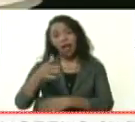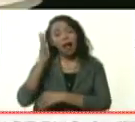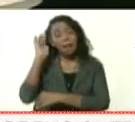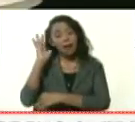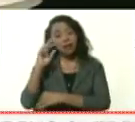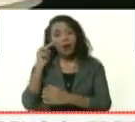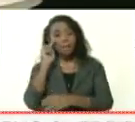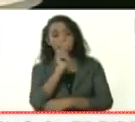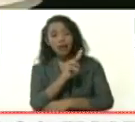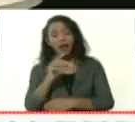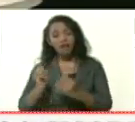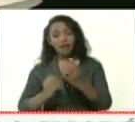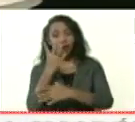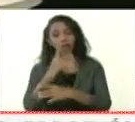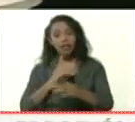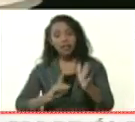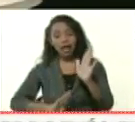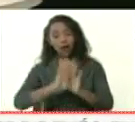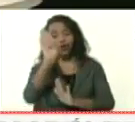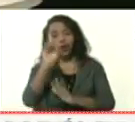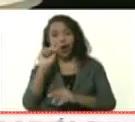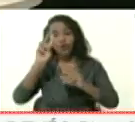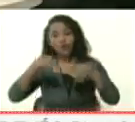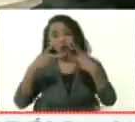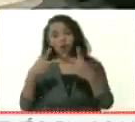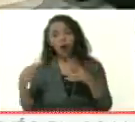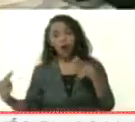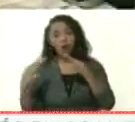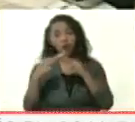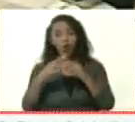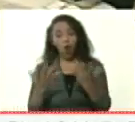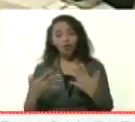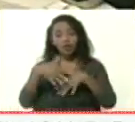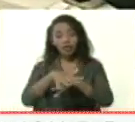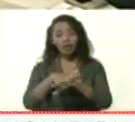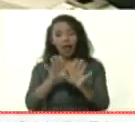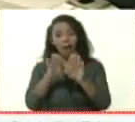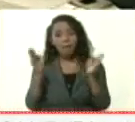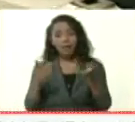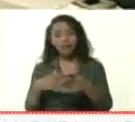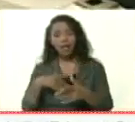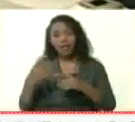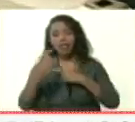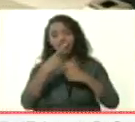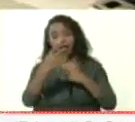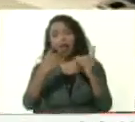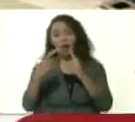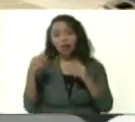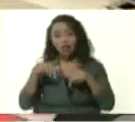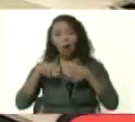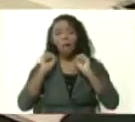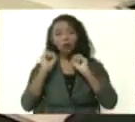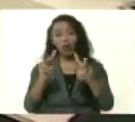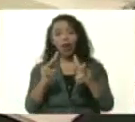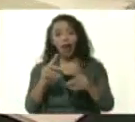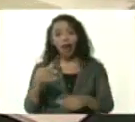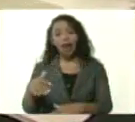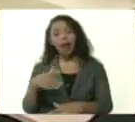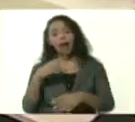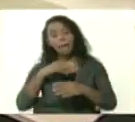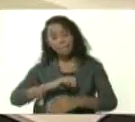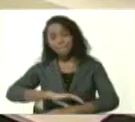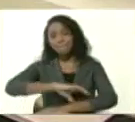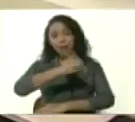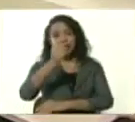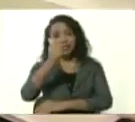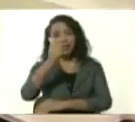Miraflores, donde se desarrolla un nuevo encuentro entre los integrantes de la Mesa de Diálogo Nacional. En esta oportunidad la preside la máxima autoridad